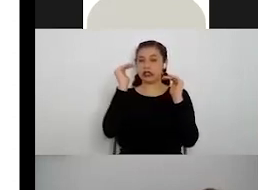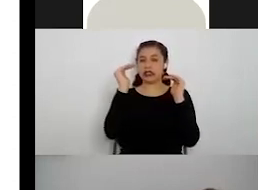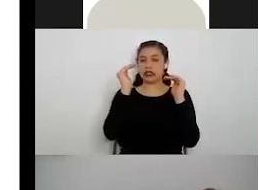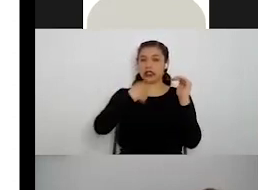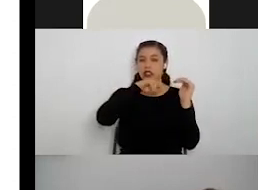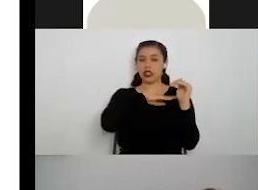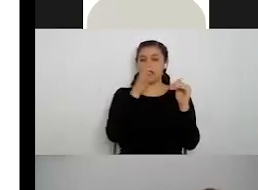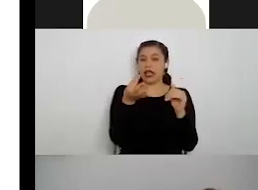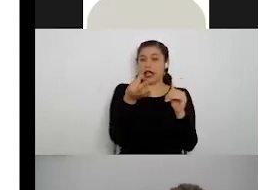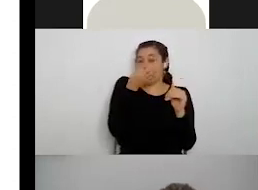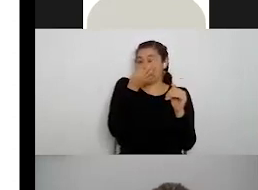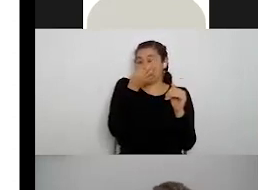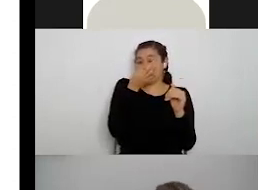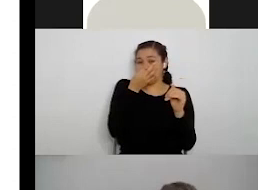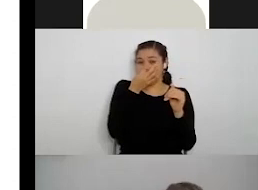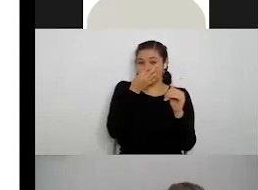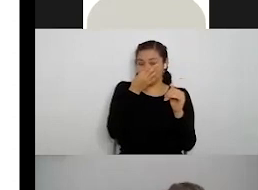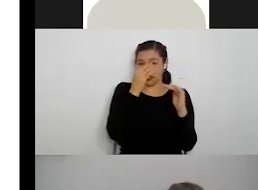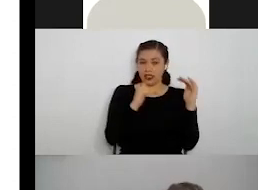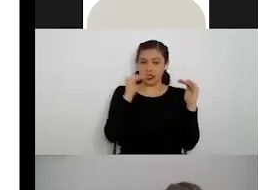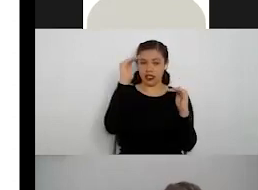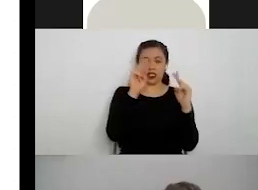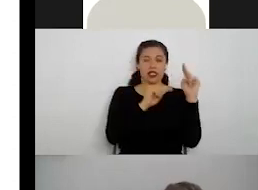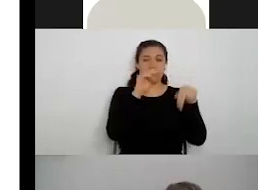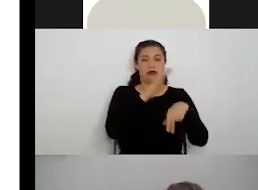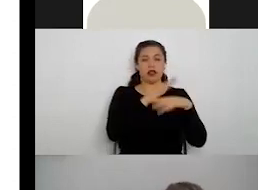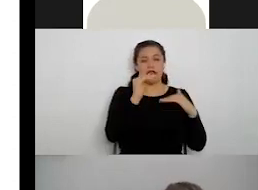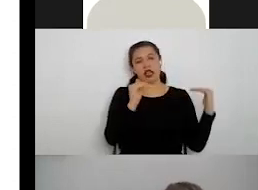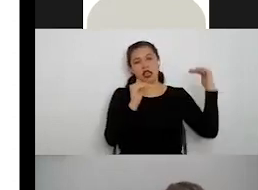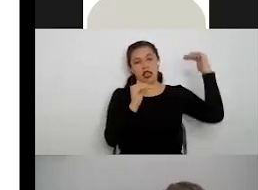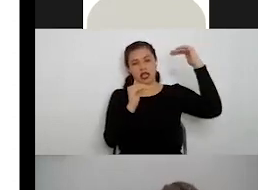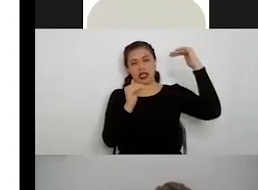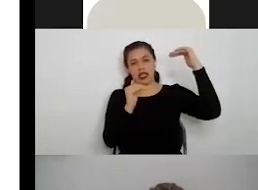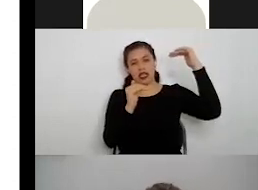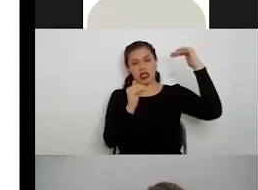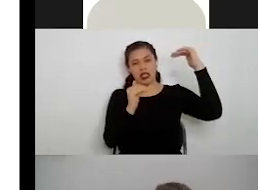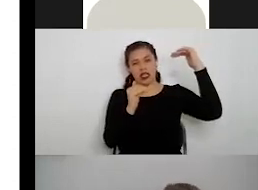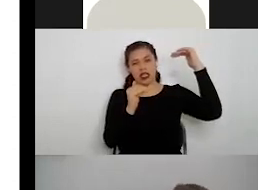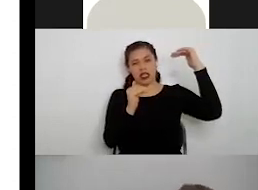arriba de lo que era el nivel más alto antes de la pandemia.